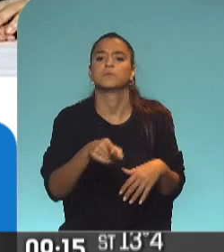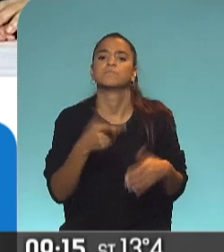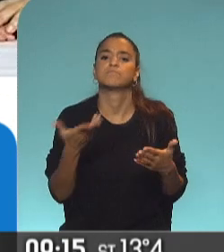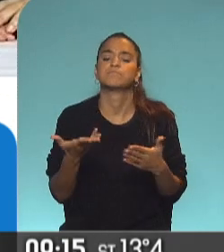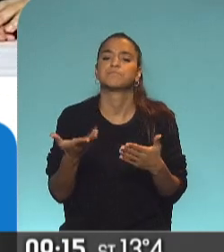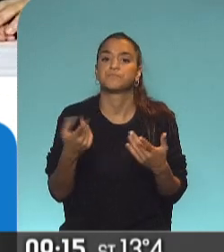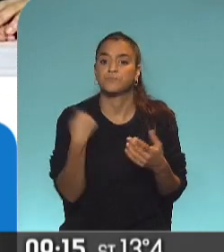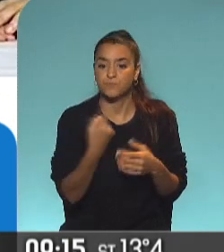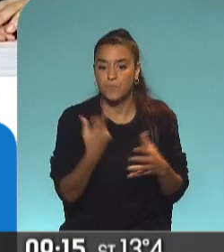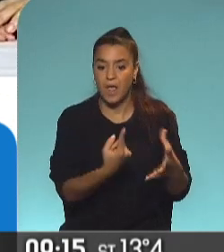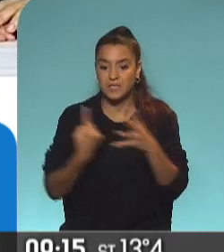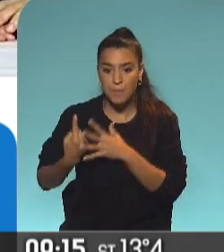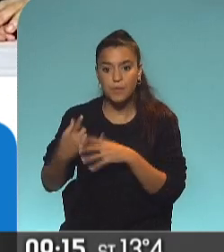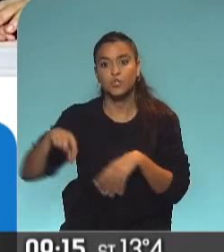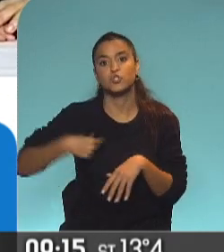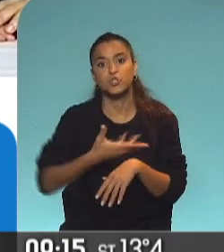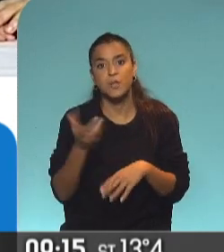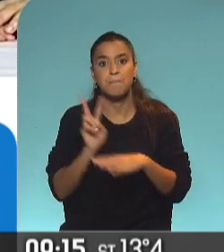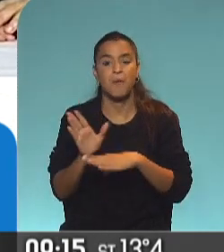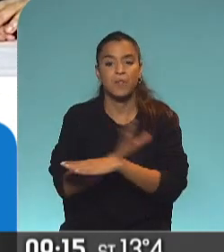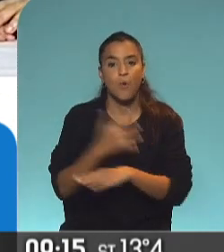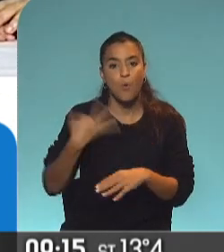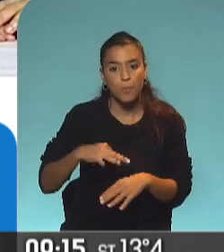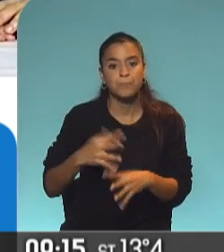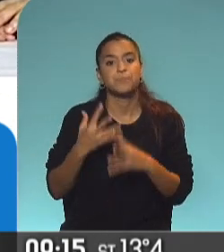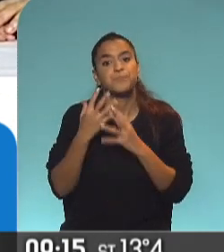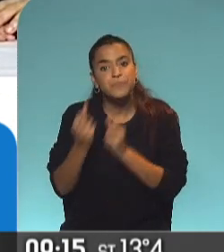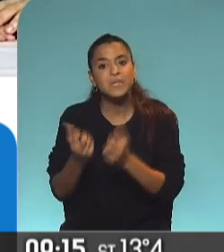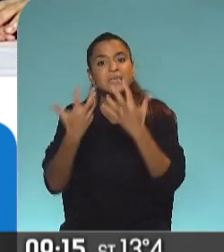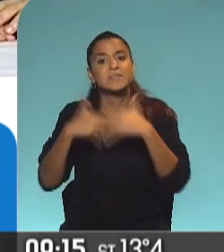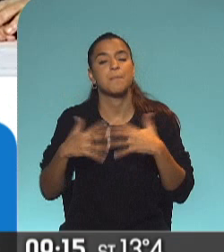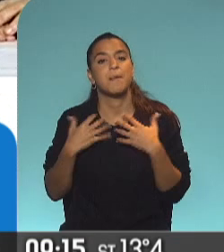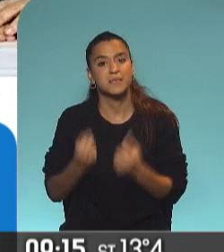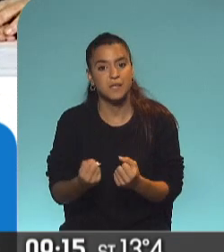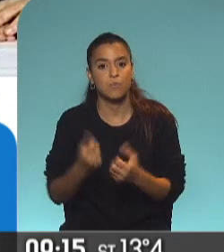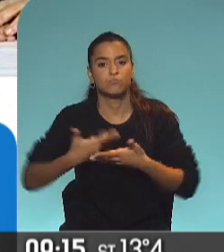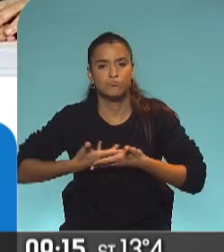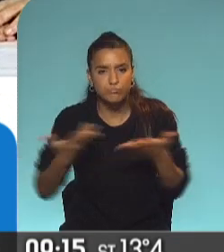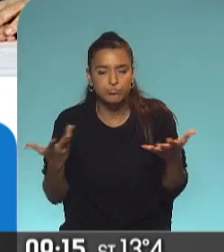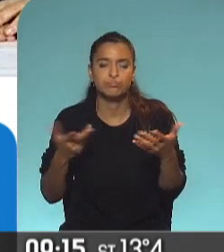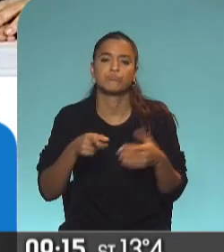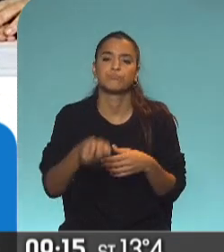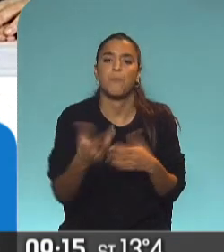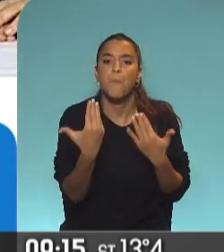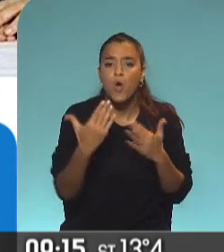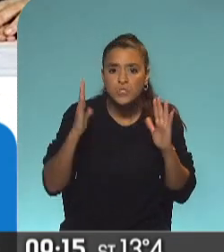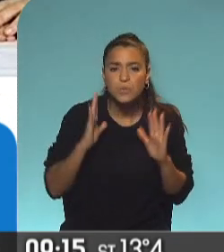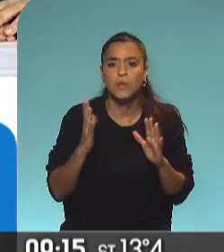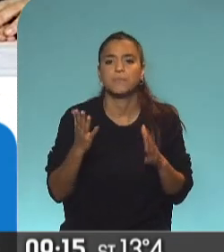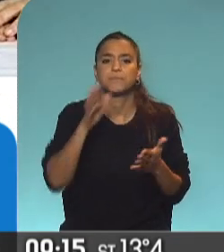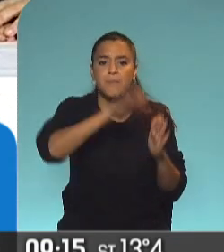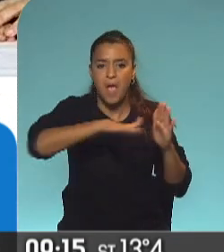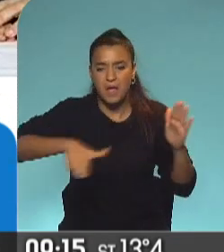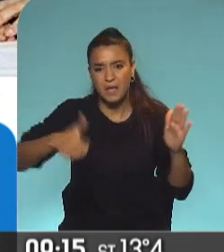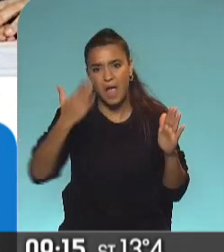nos ha permitido el aislamiento social preventivo y obligatorio, que es fortalecer el sistema de salud, expandir la posibilidad y la disponibilidad